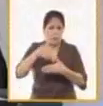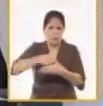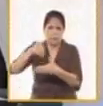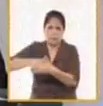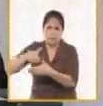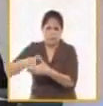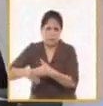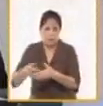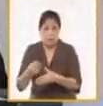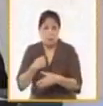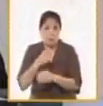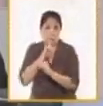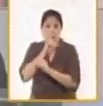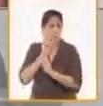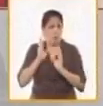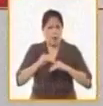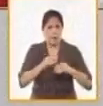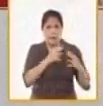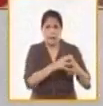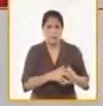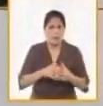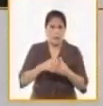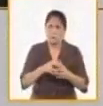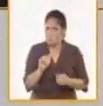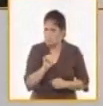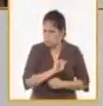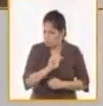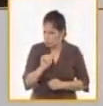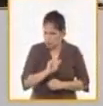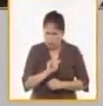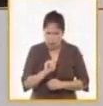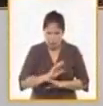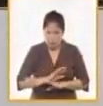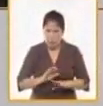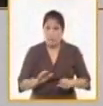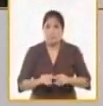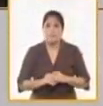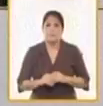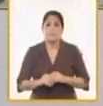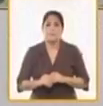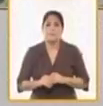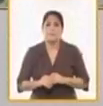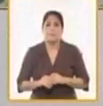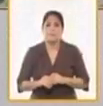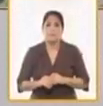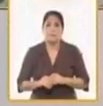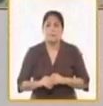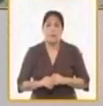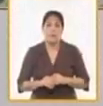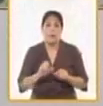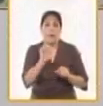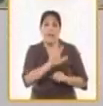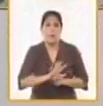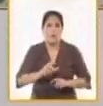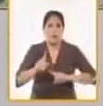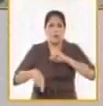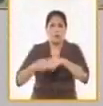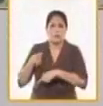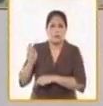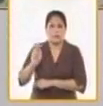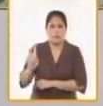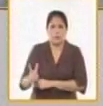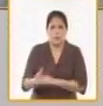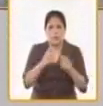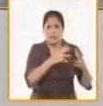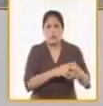refiero a Estados Unidos, sino también incluso con un gran peso los grandes medios europeos de ataque contra Venezuela y en